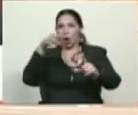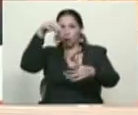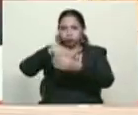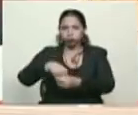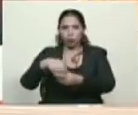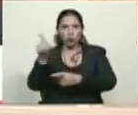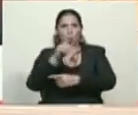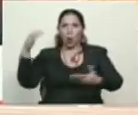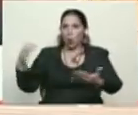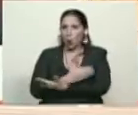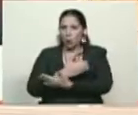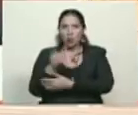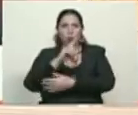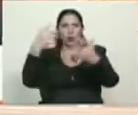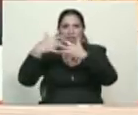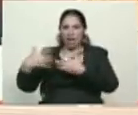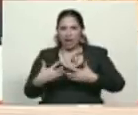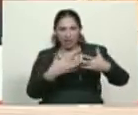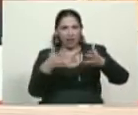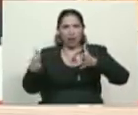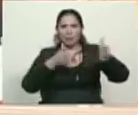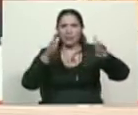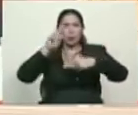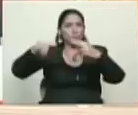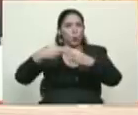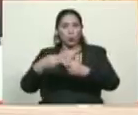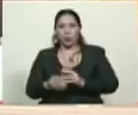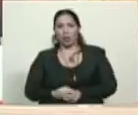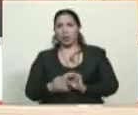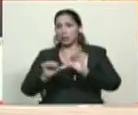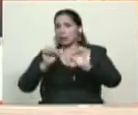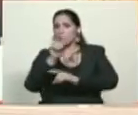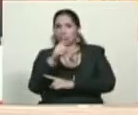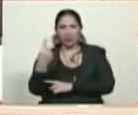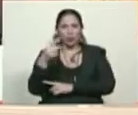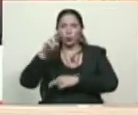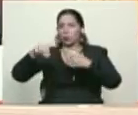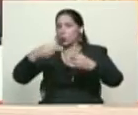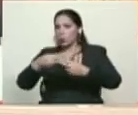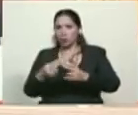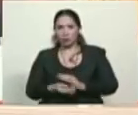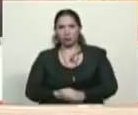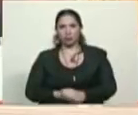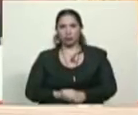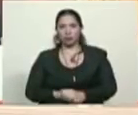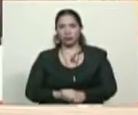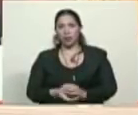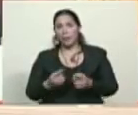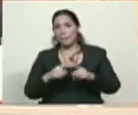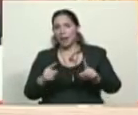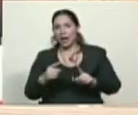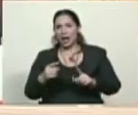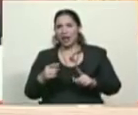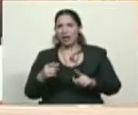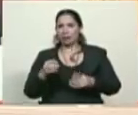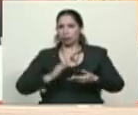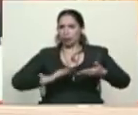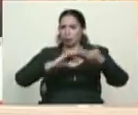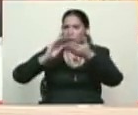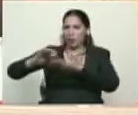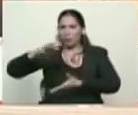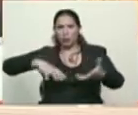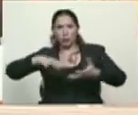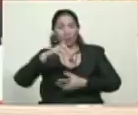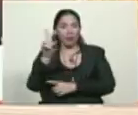intervencionismo, no es el golpismo, no es la guerra, el camino jamás en el siglo XXI, jamás para dirimir las controversias, para dirimir los